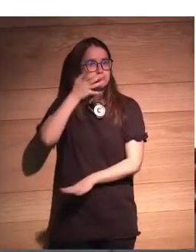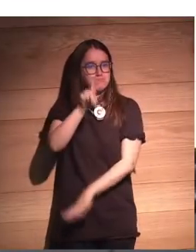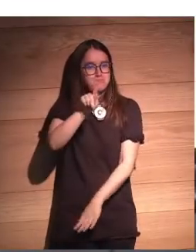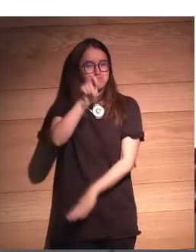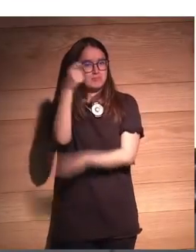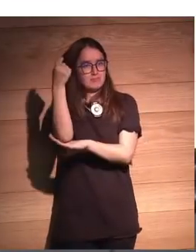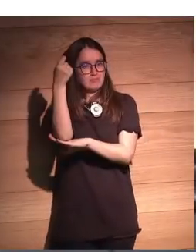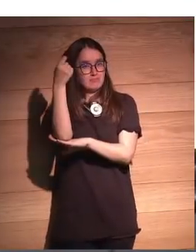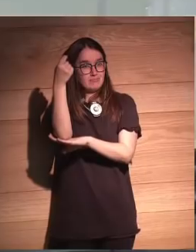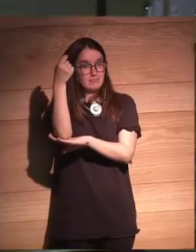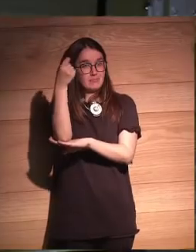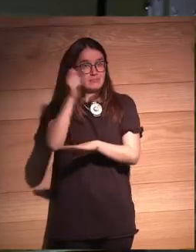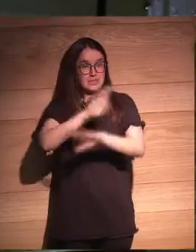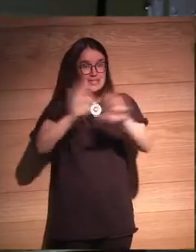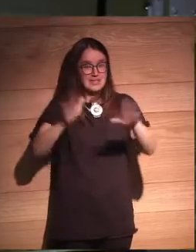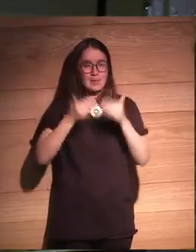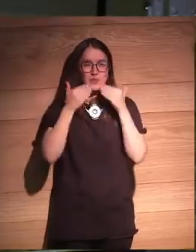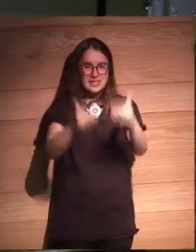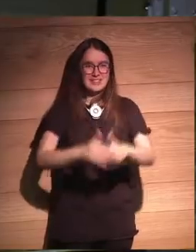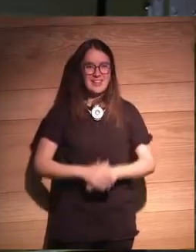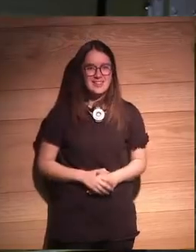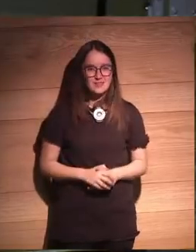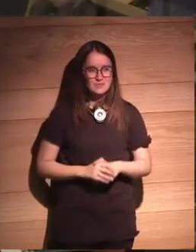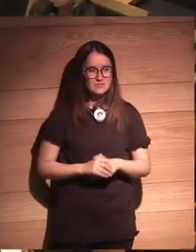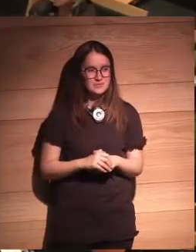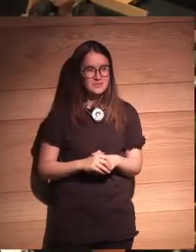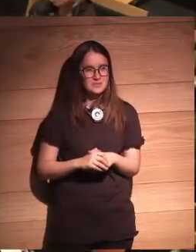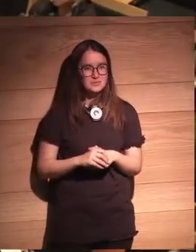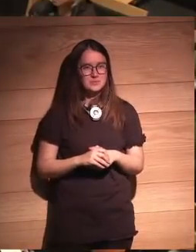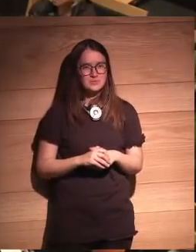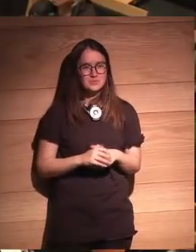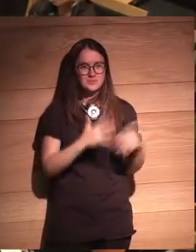esto se convierta en una realidad. Lo voy a dejar ahí. Muchas gracias.